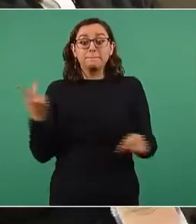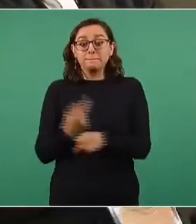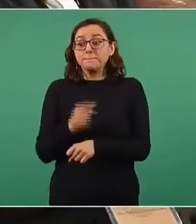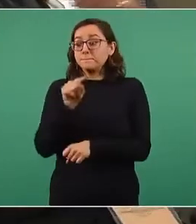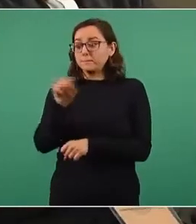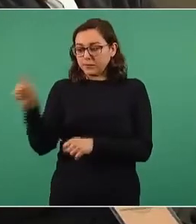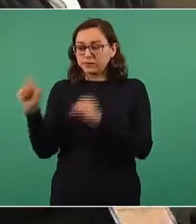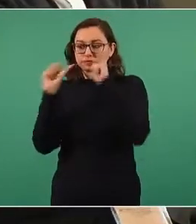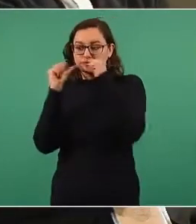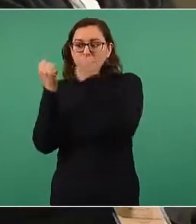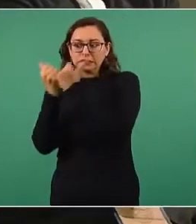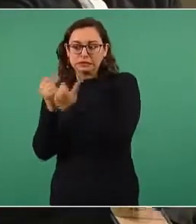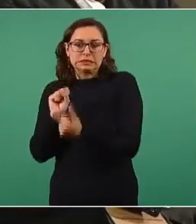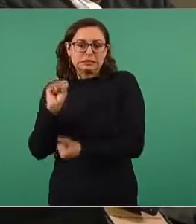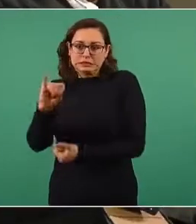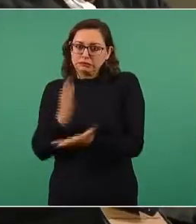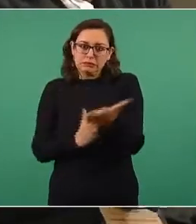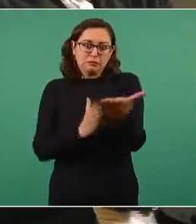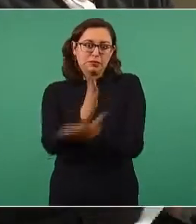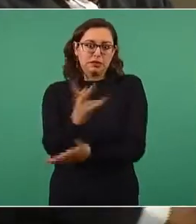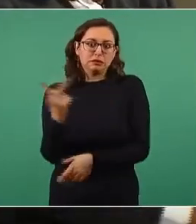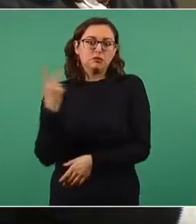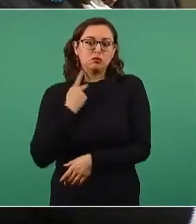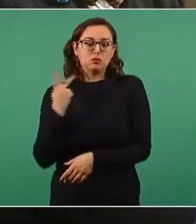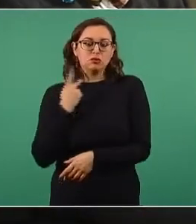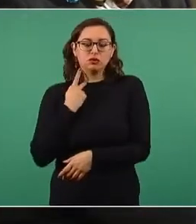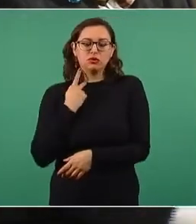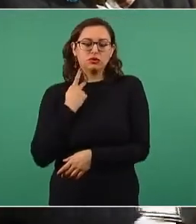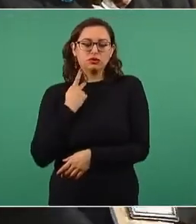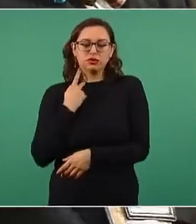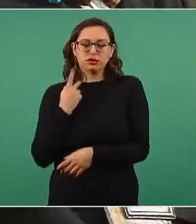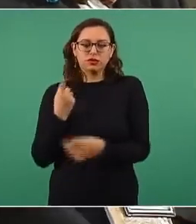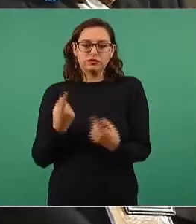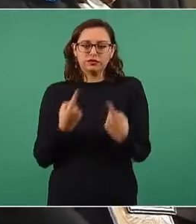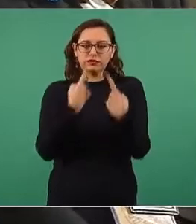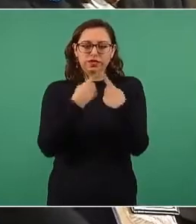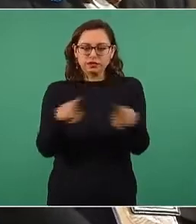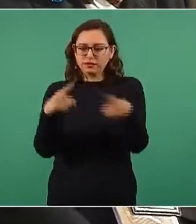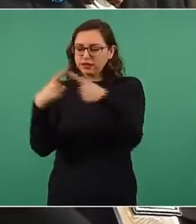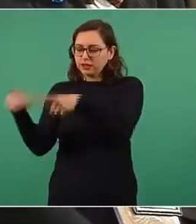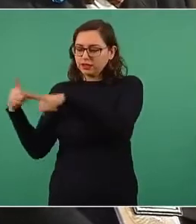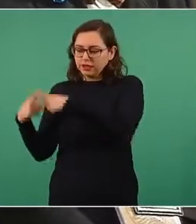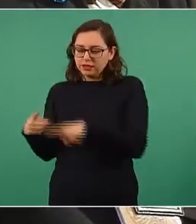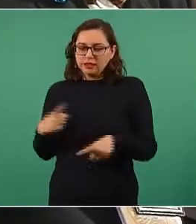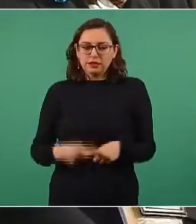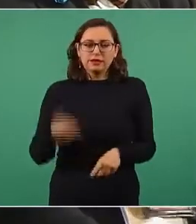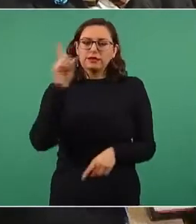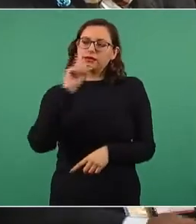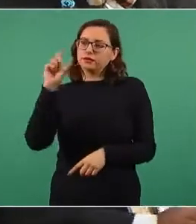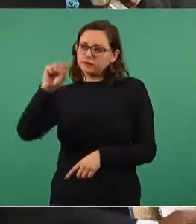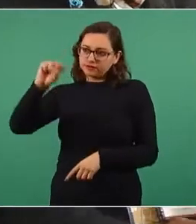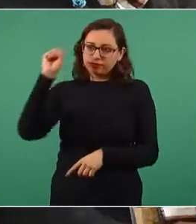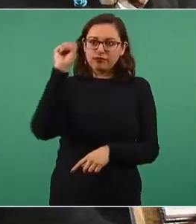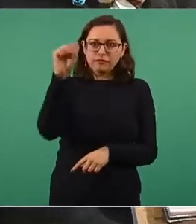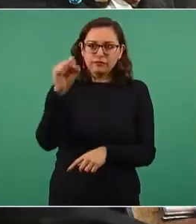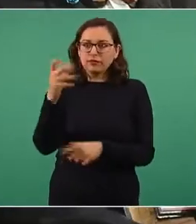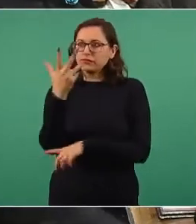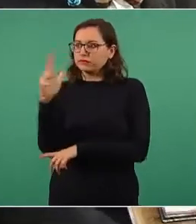tratan temas políticos para todas las personas, desde feminismos hasta medio ambiente, a libertad de prensa, ¿no?